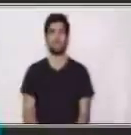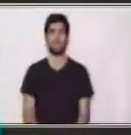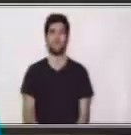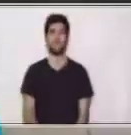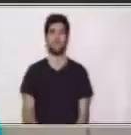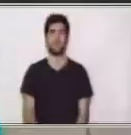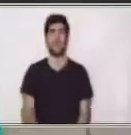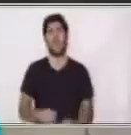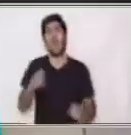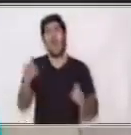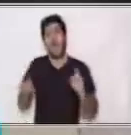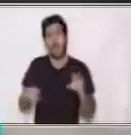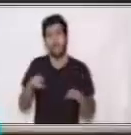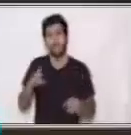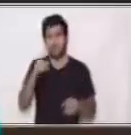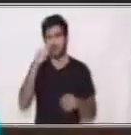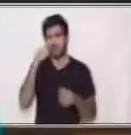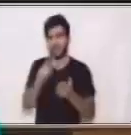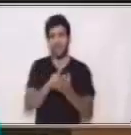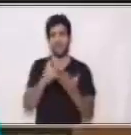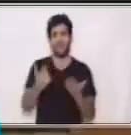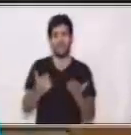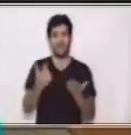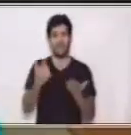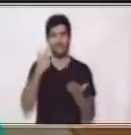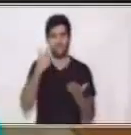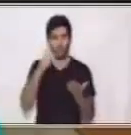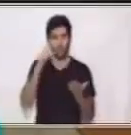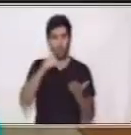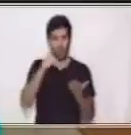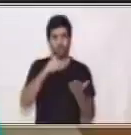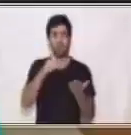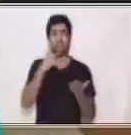Regularmente en cualquier libro de texto se va a encontrar que dice resolver.